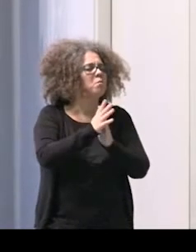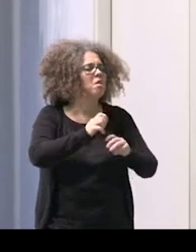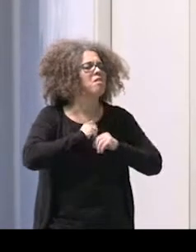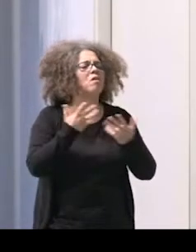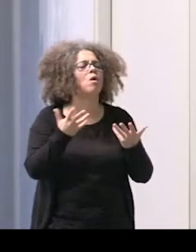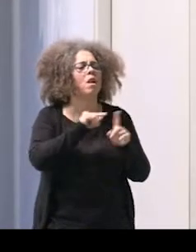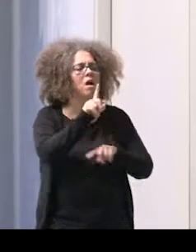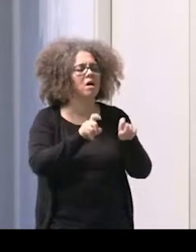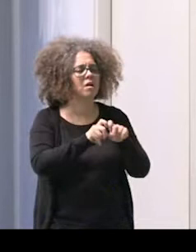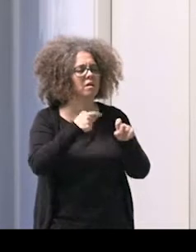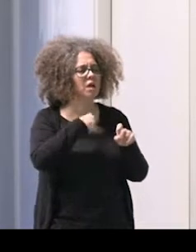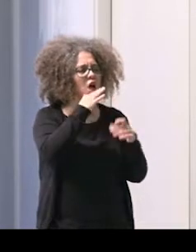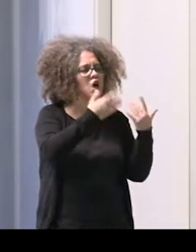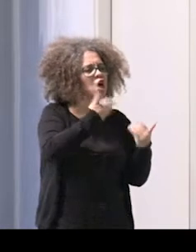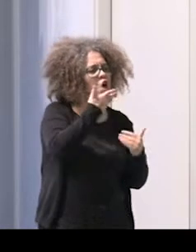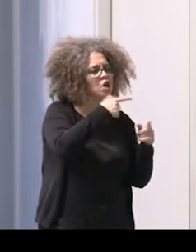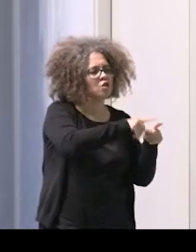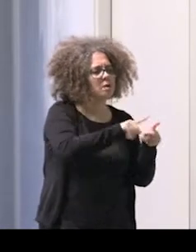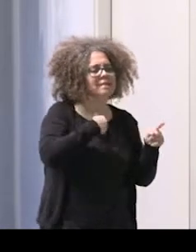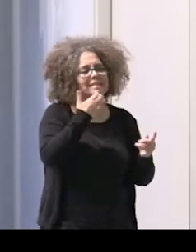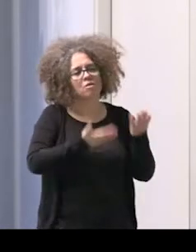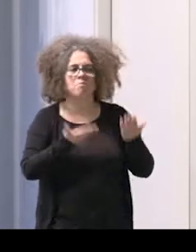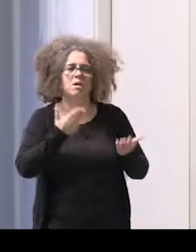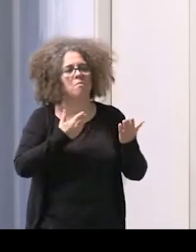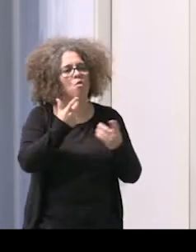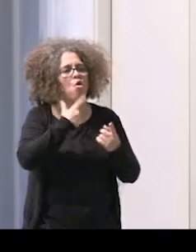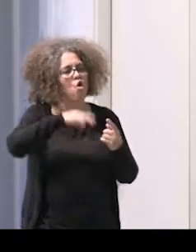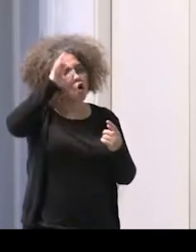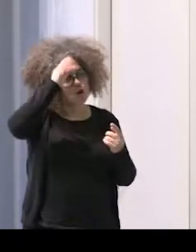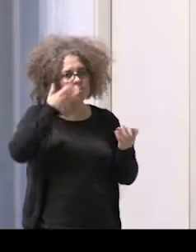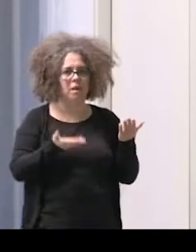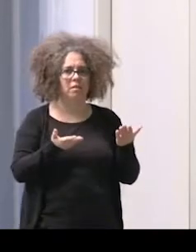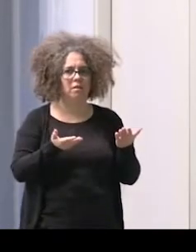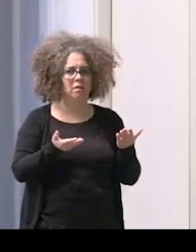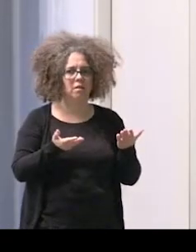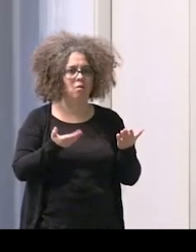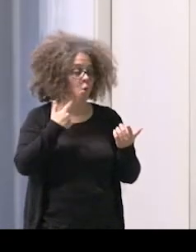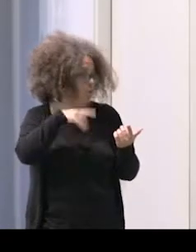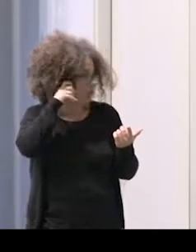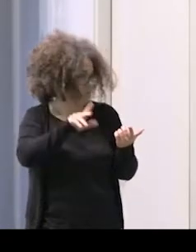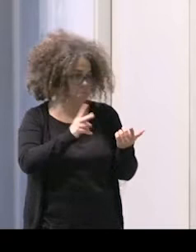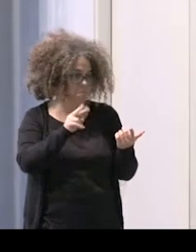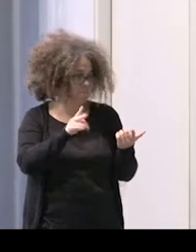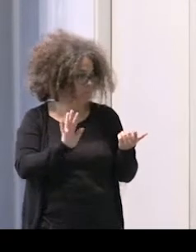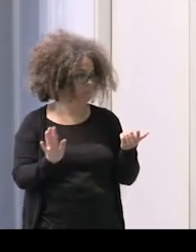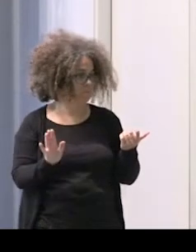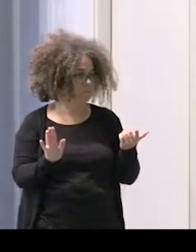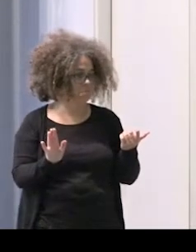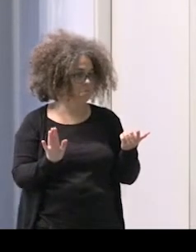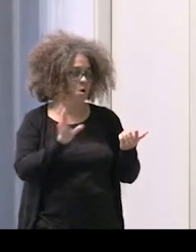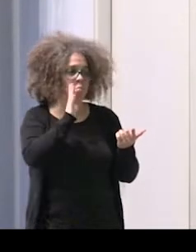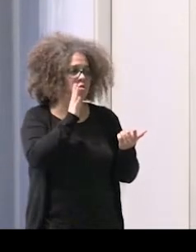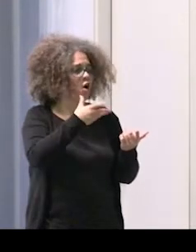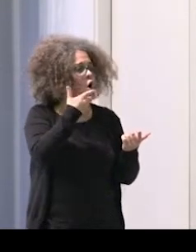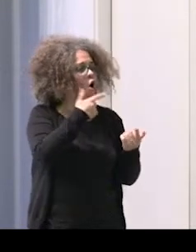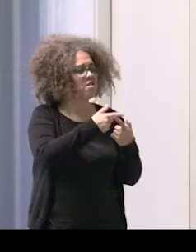normal sea tan robusta al ruido comparada con la de las personas que utilizan implantes cocleares o audífonos? Porque en general lo mismo aplica a